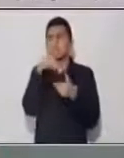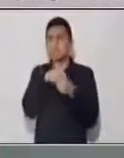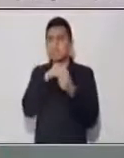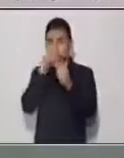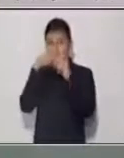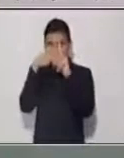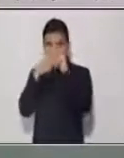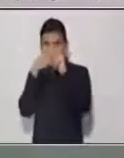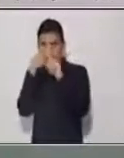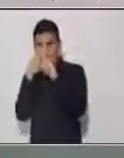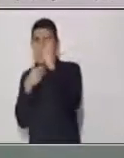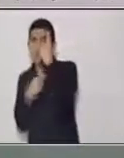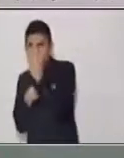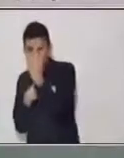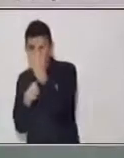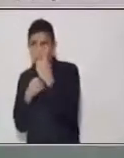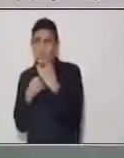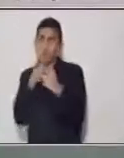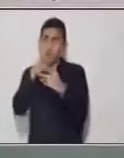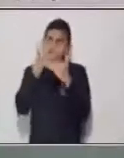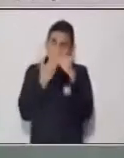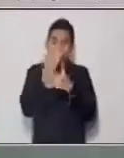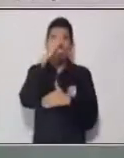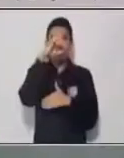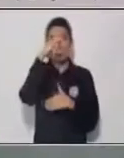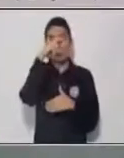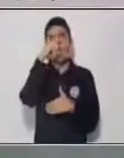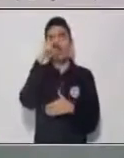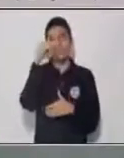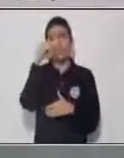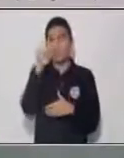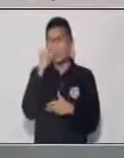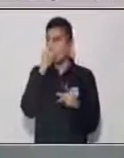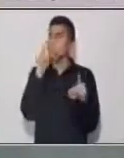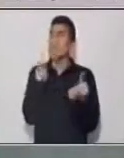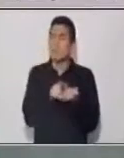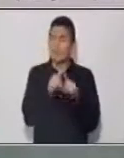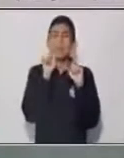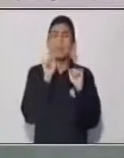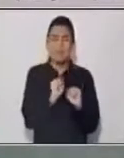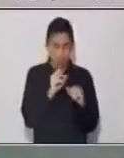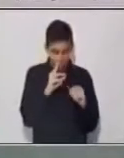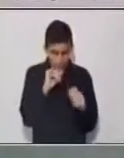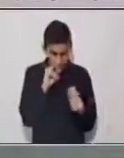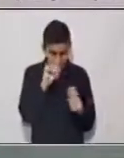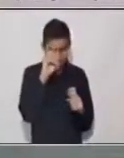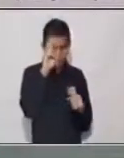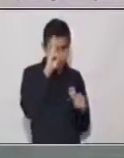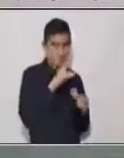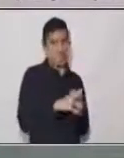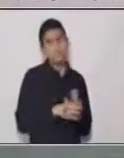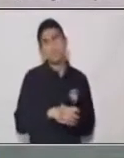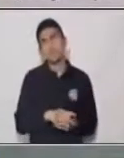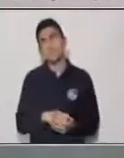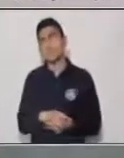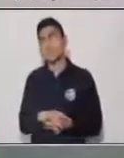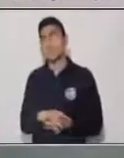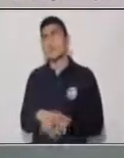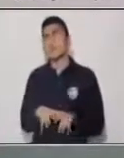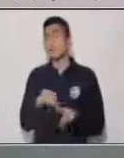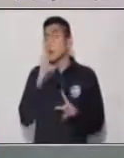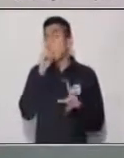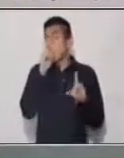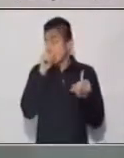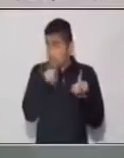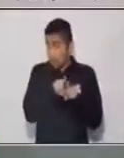sumar 1 y esta nueva potencia que se forme acá también va a dividir a la base, siempre y